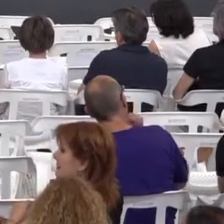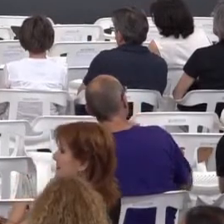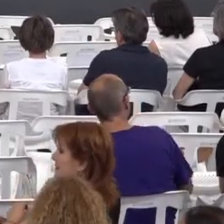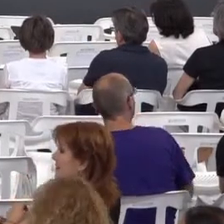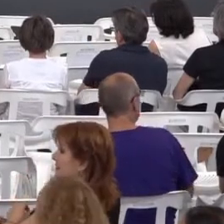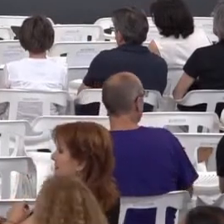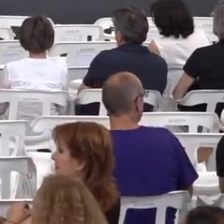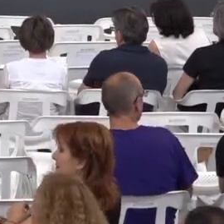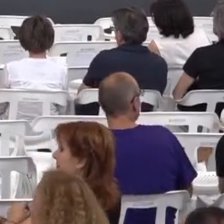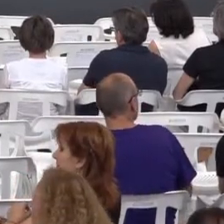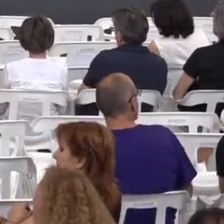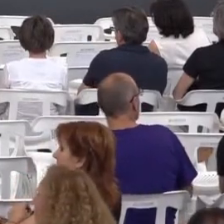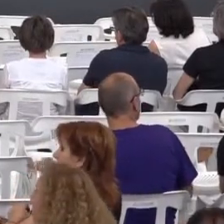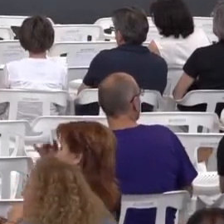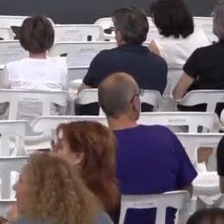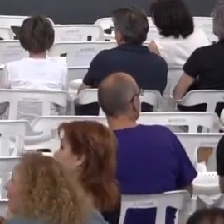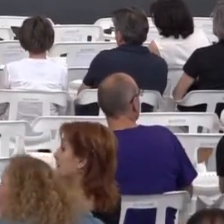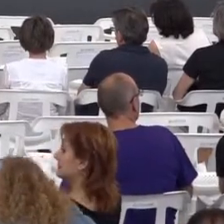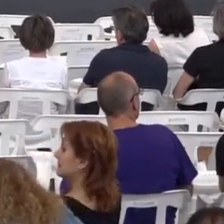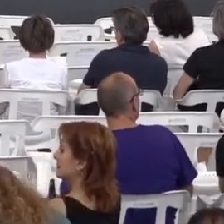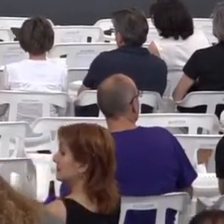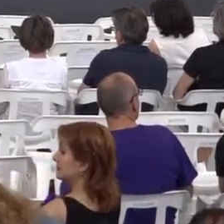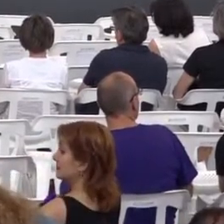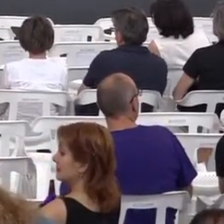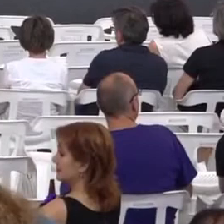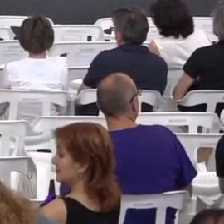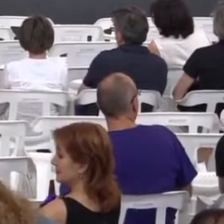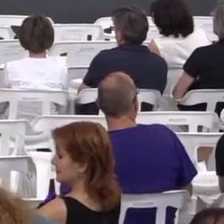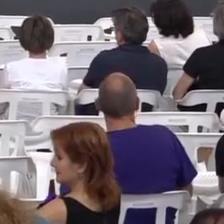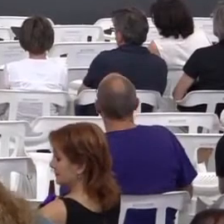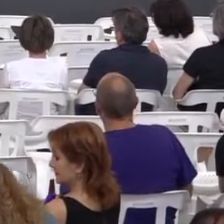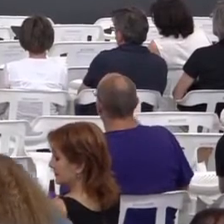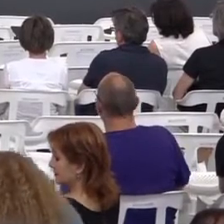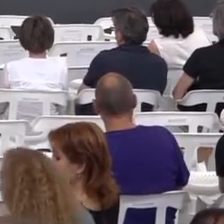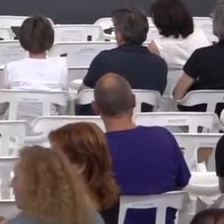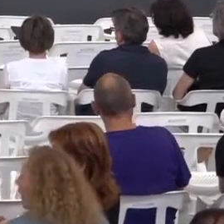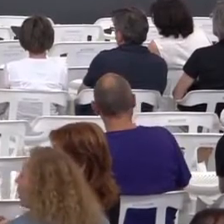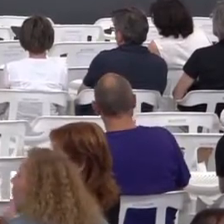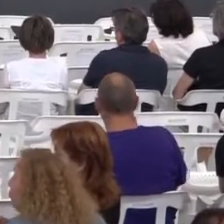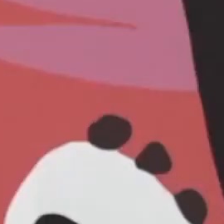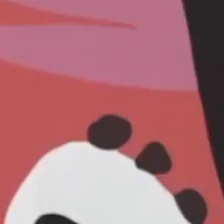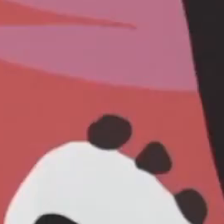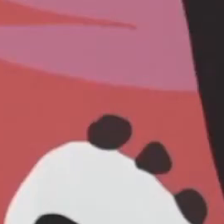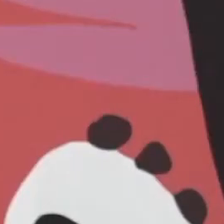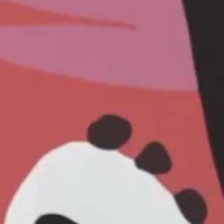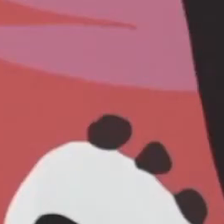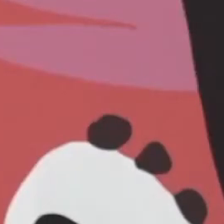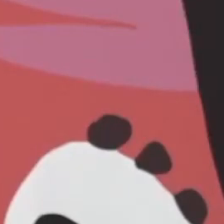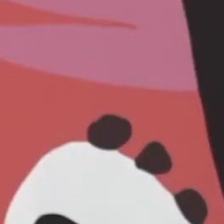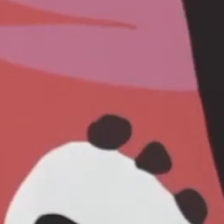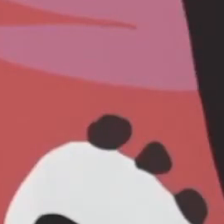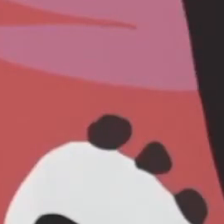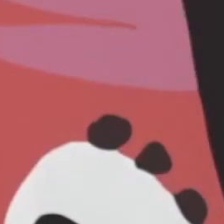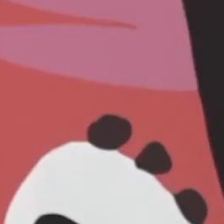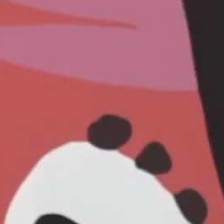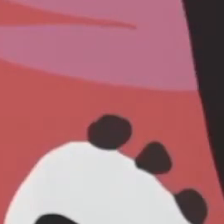pueblo. ¿Cómo? Tomando los espacios creados en la historia para ejercer la vida política, laboral, cultural, como son esas ágoras,